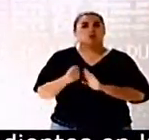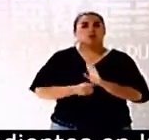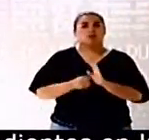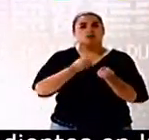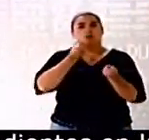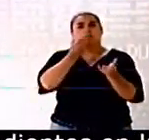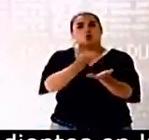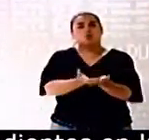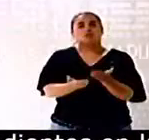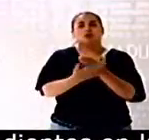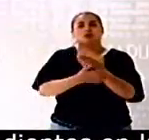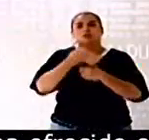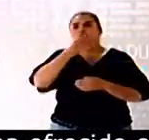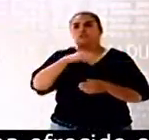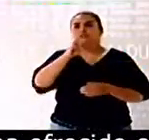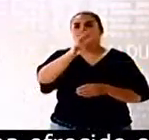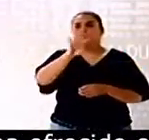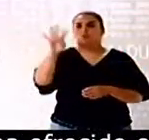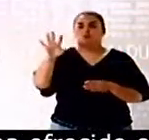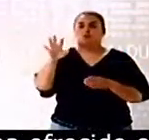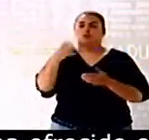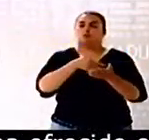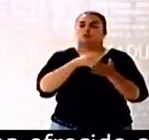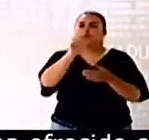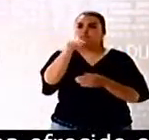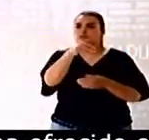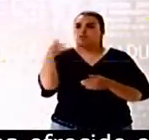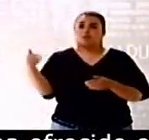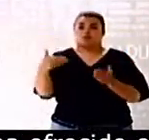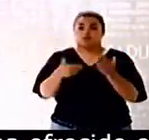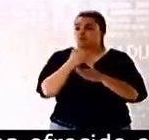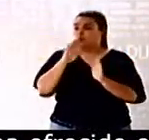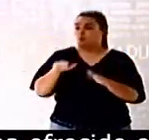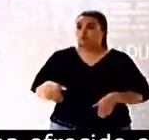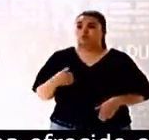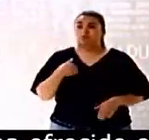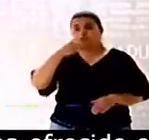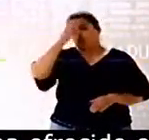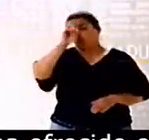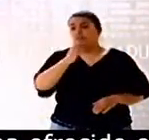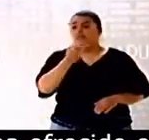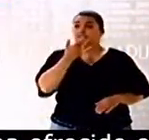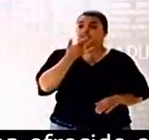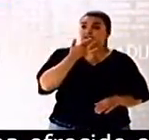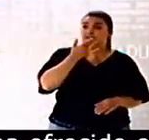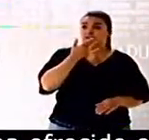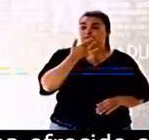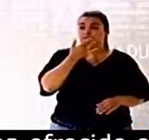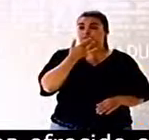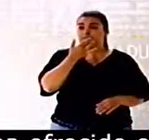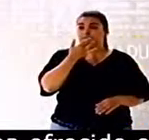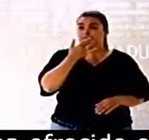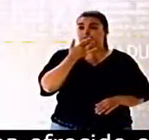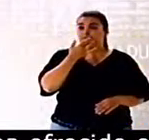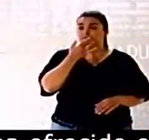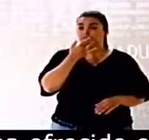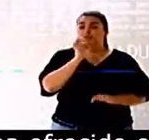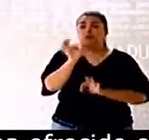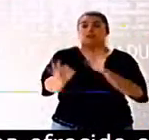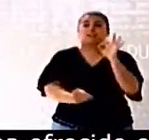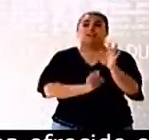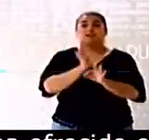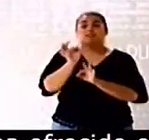Gobierno el de 34 millones de euros en el último día, que lo hemos dicho, que ya no sé si ha sido en el Pleno de la Asamblea